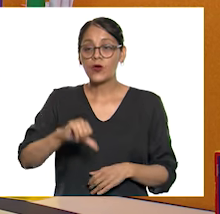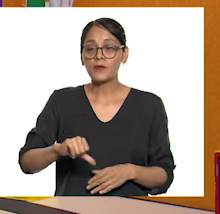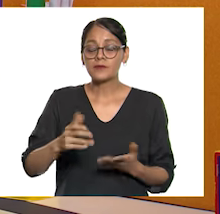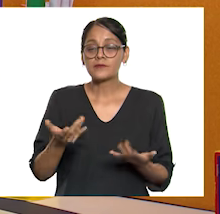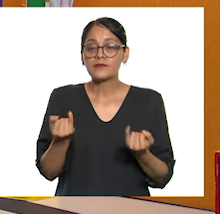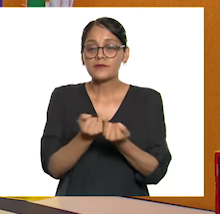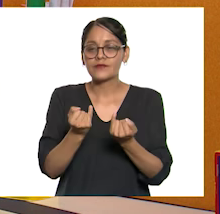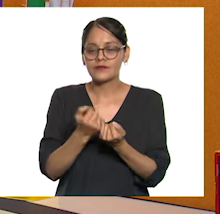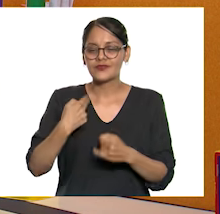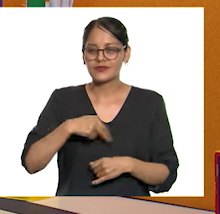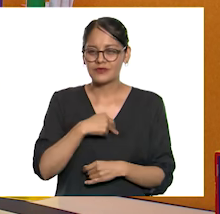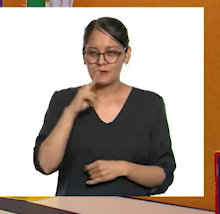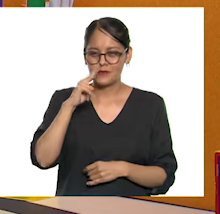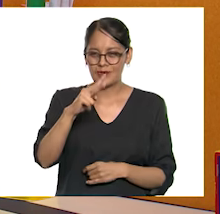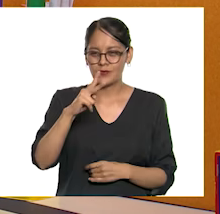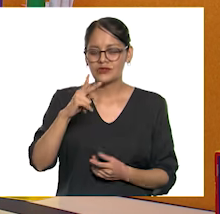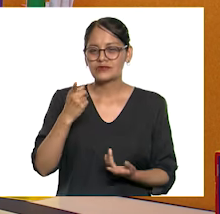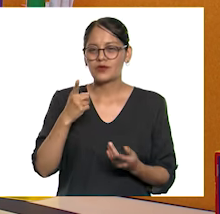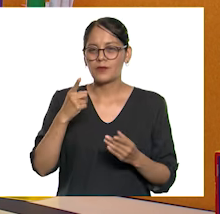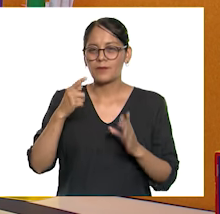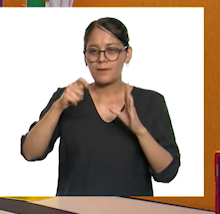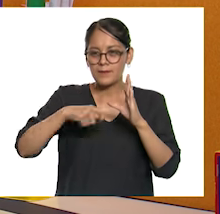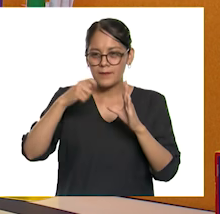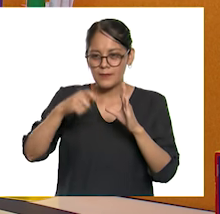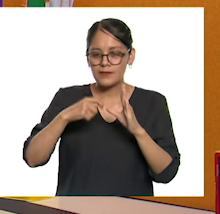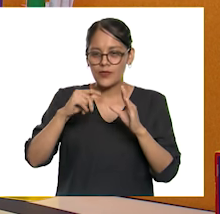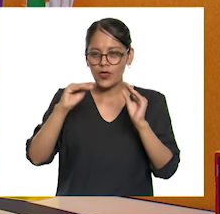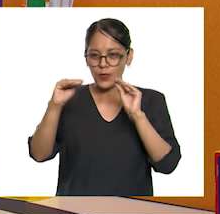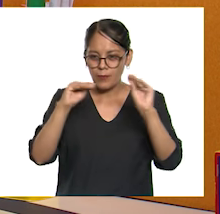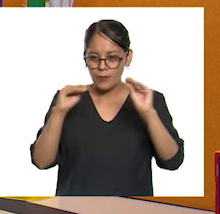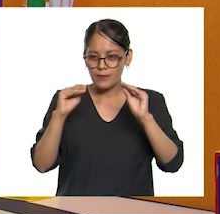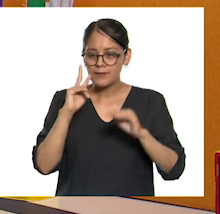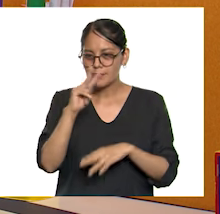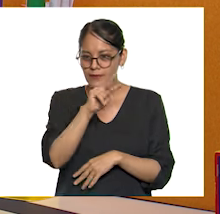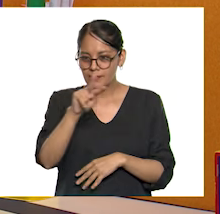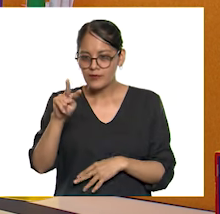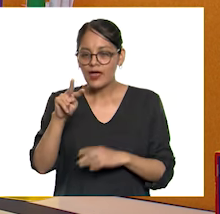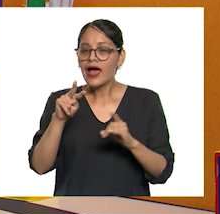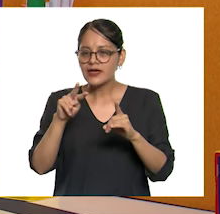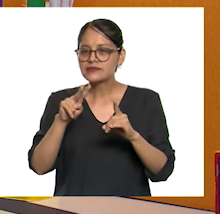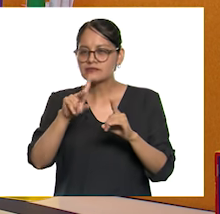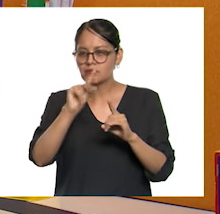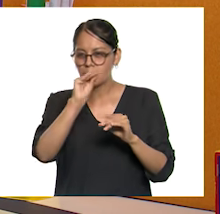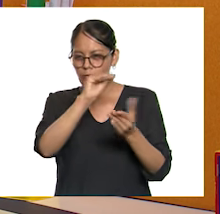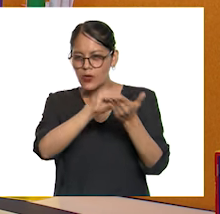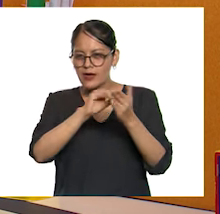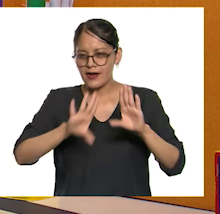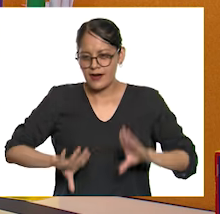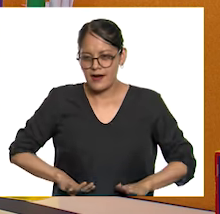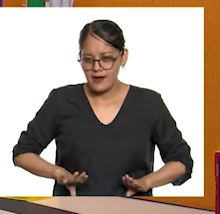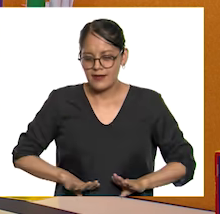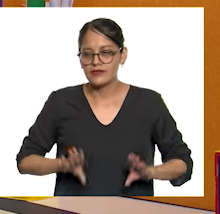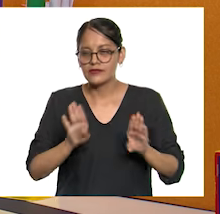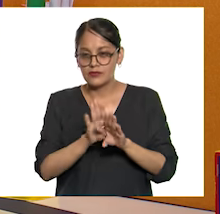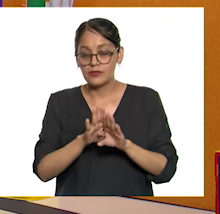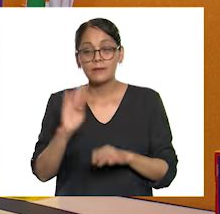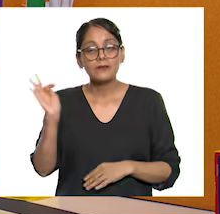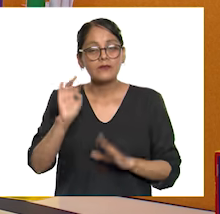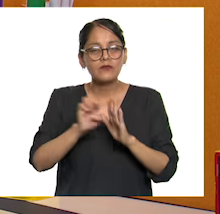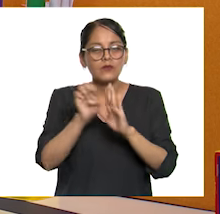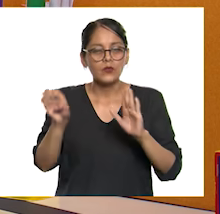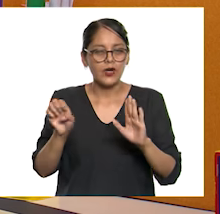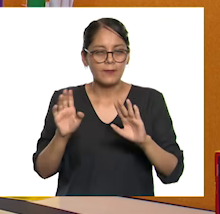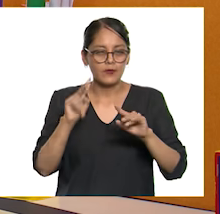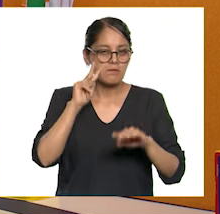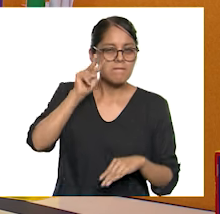incluso teníamos una animación que nos ayudó a ponerle rostro y características físicas a cada personaje y lugar, pero si solamente